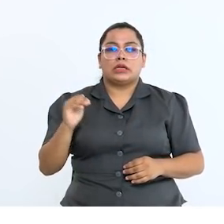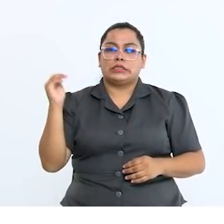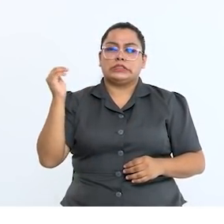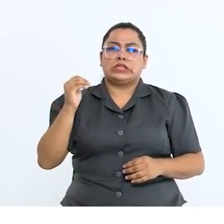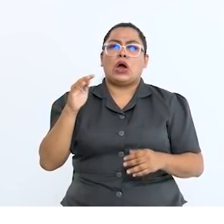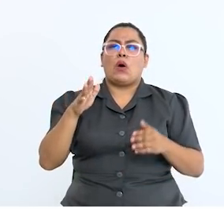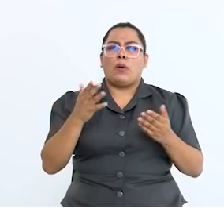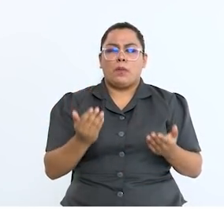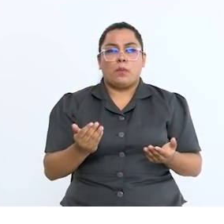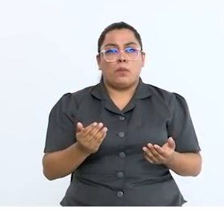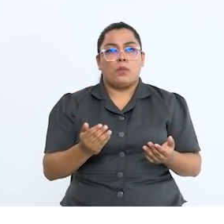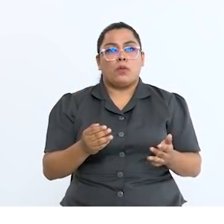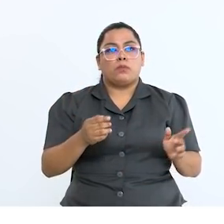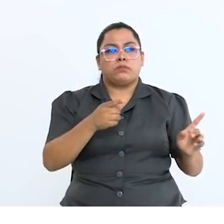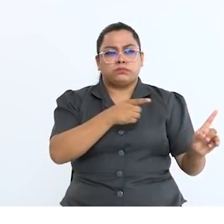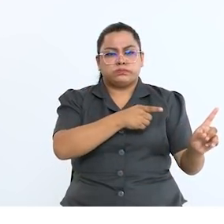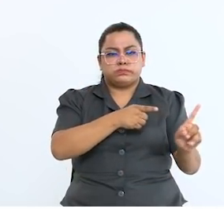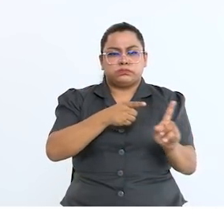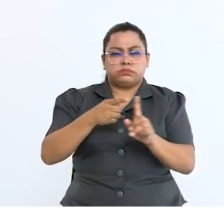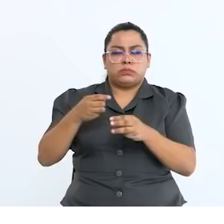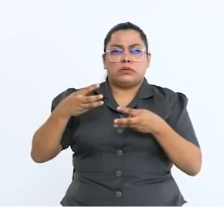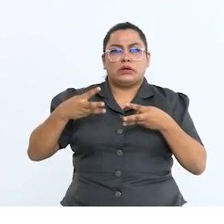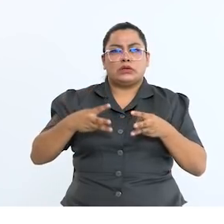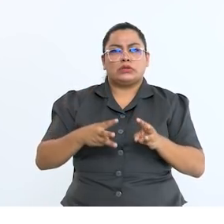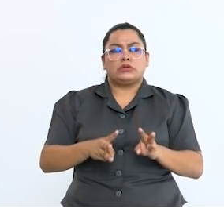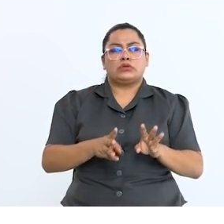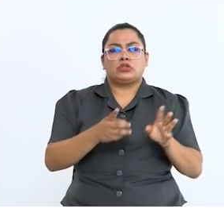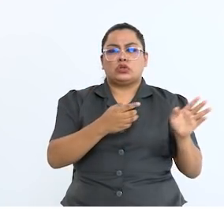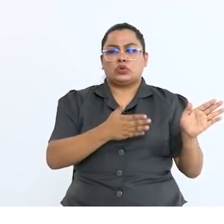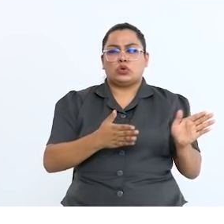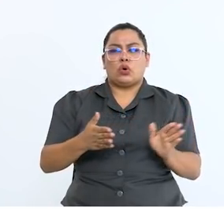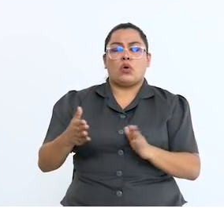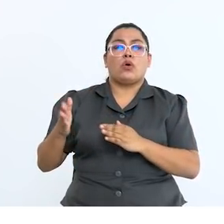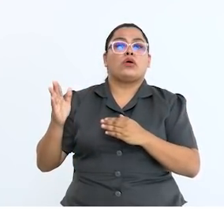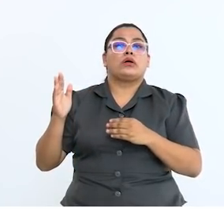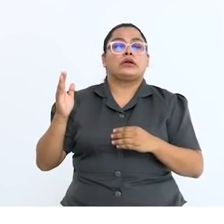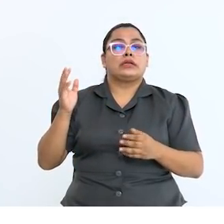¿Cómo enseñar? Orientaciones metodológicas